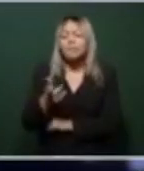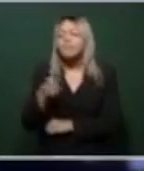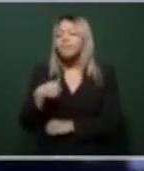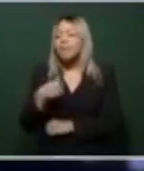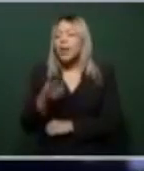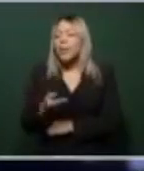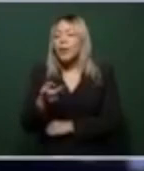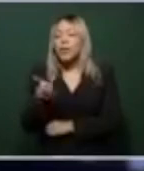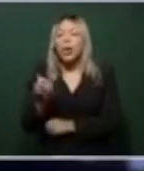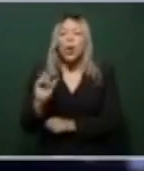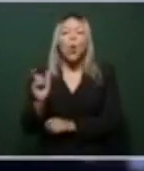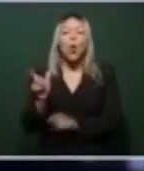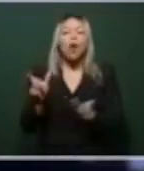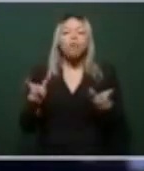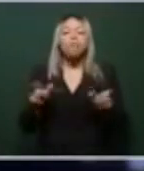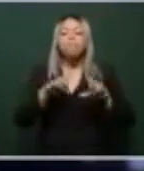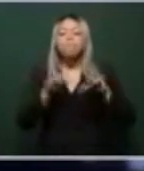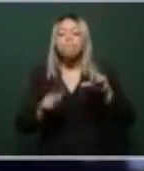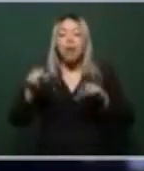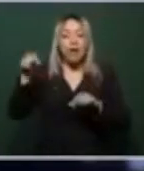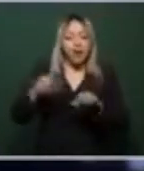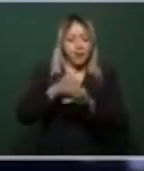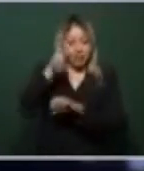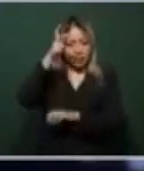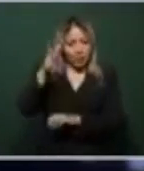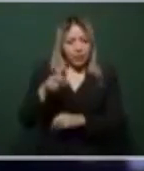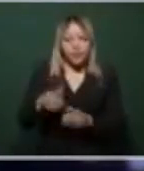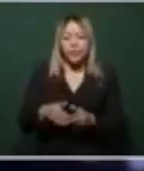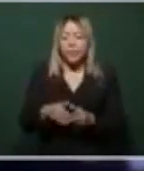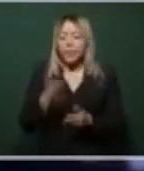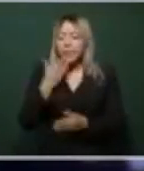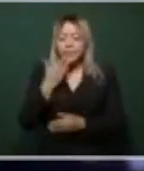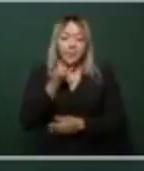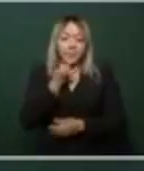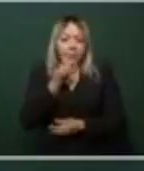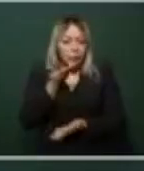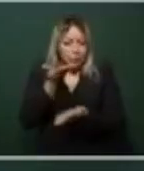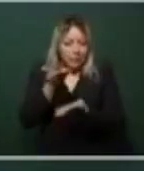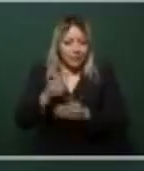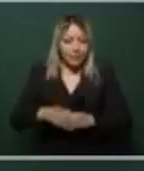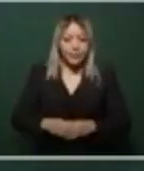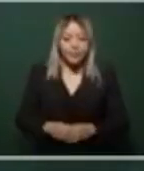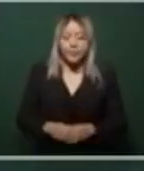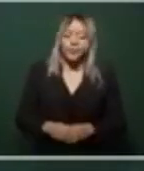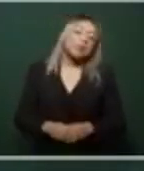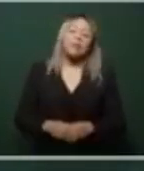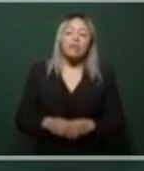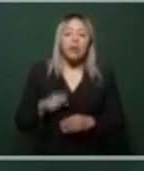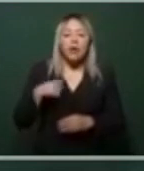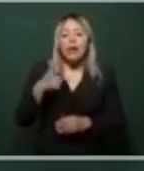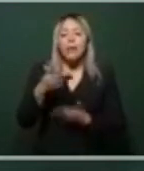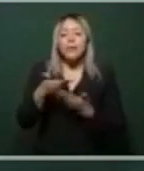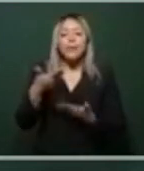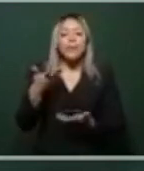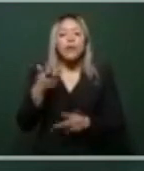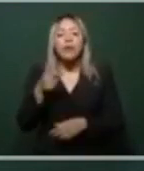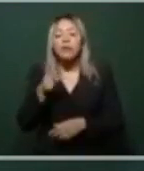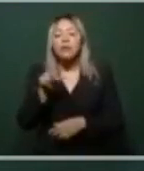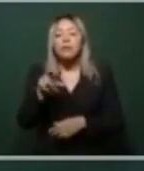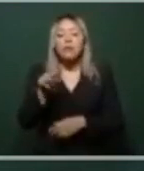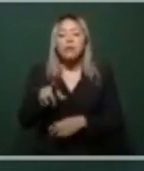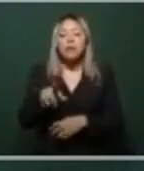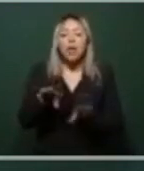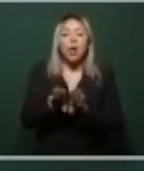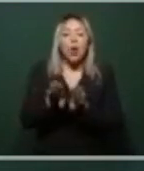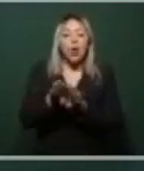Hidalgo? Y perdón, yo ahorita retomo otra cosa, pero adelante, señor presidente. Retomando, bueno, perdón, nada más, del primero, del